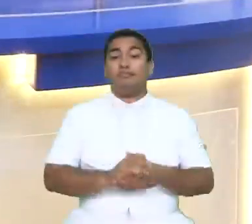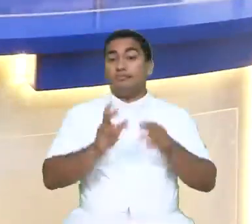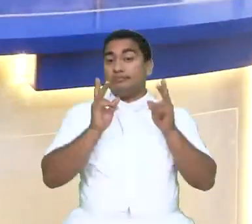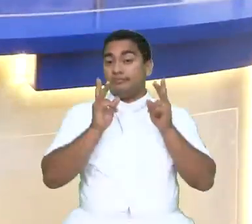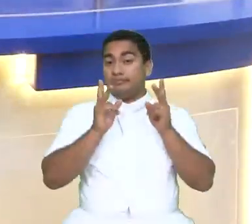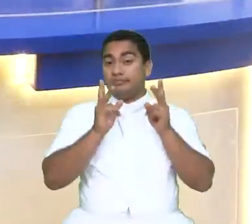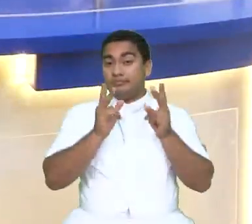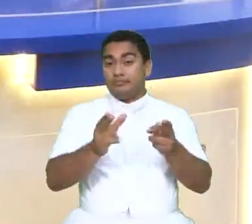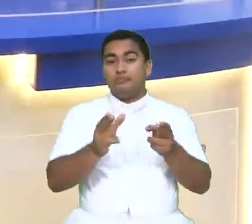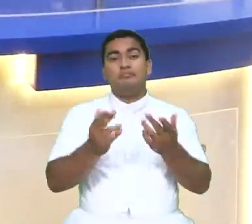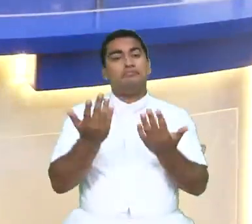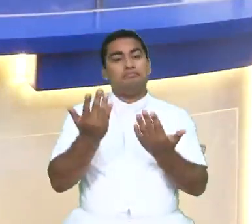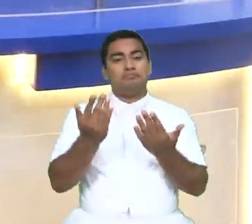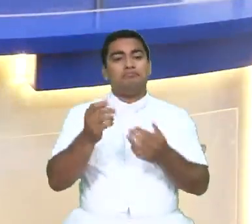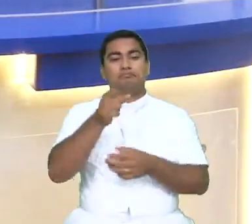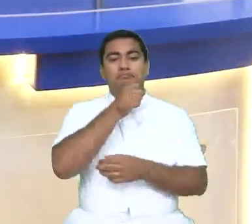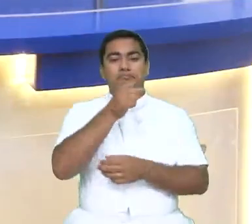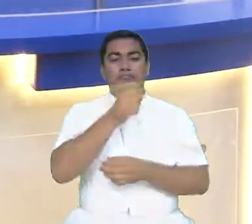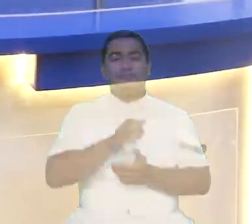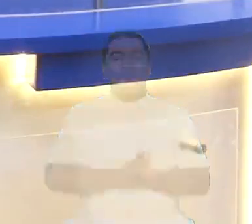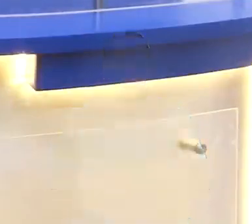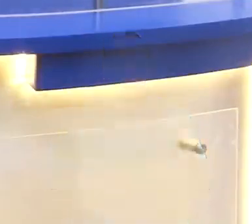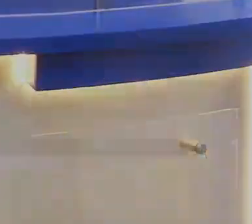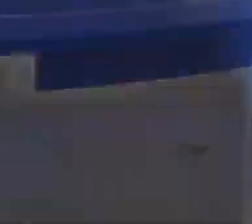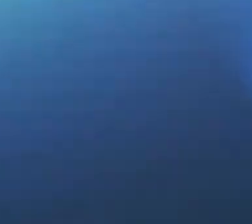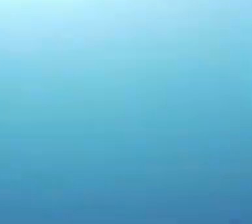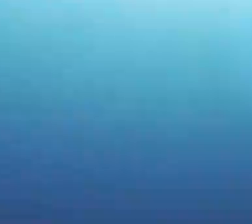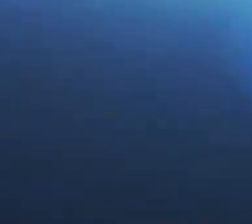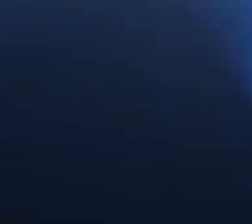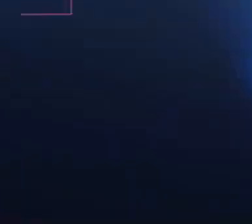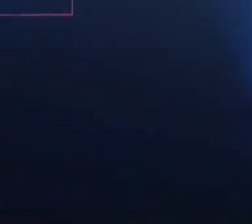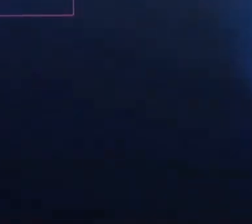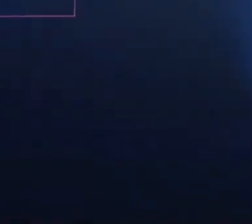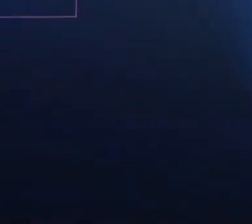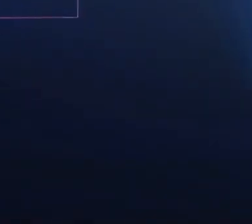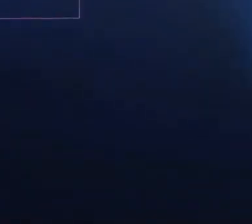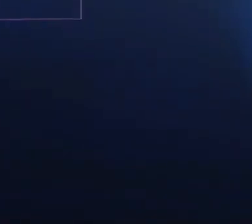Hacemos otra pausa y regresamos con más noticias.